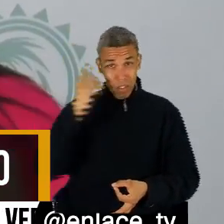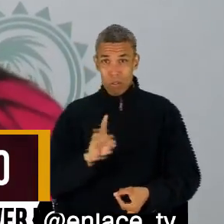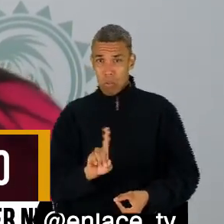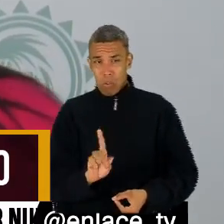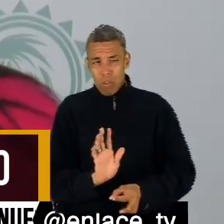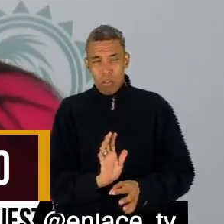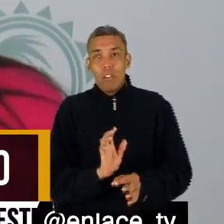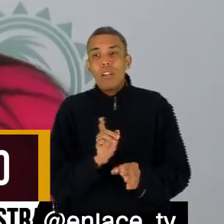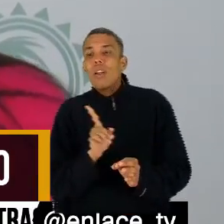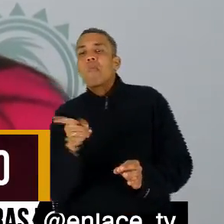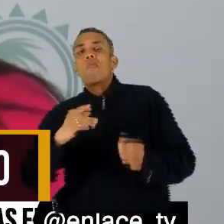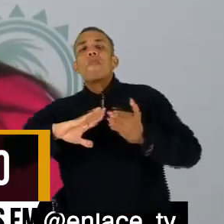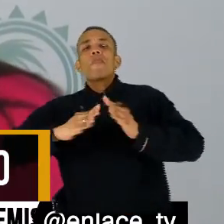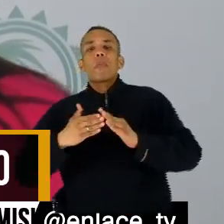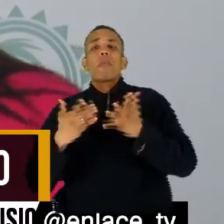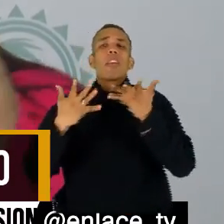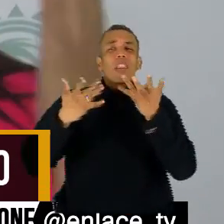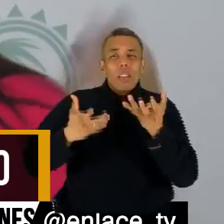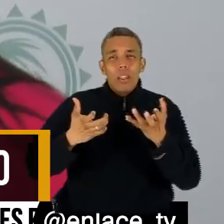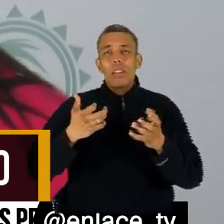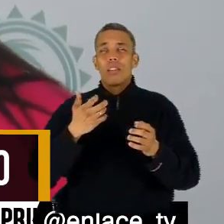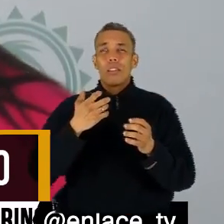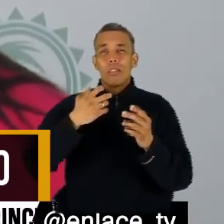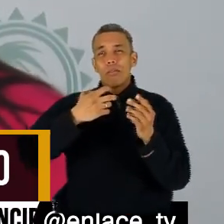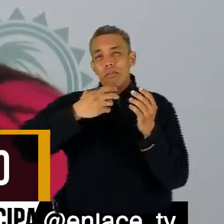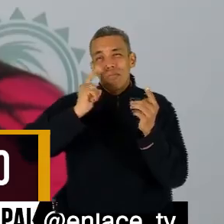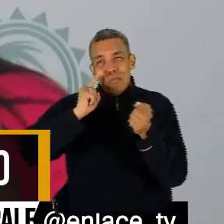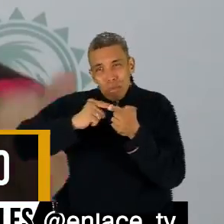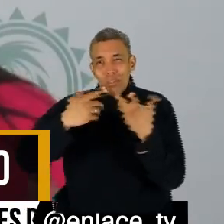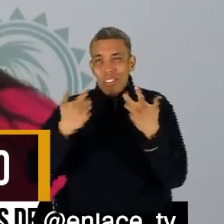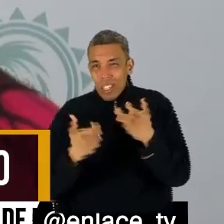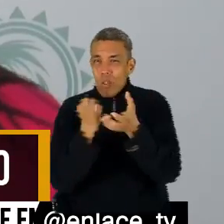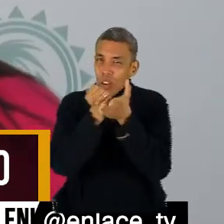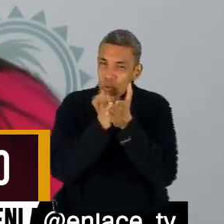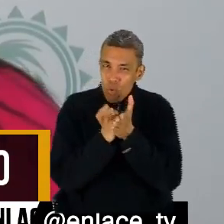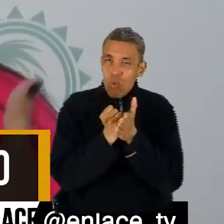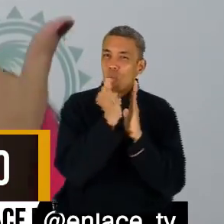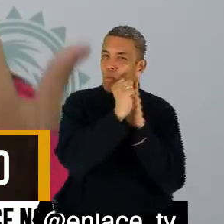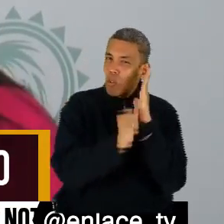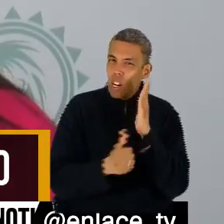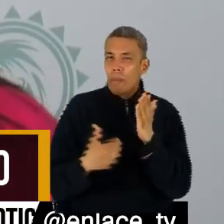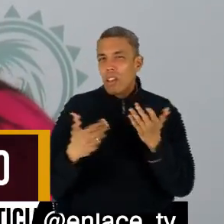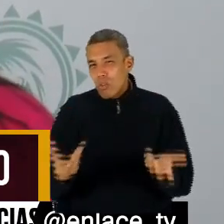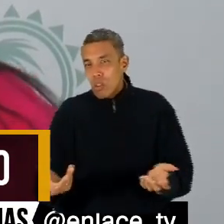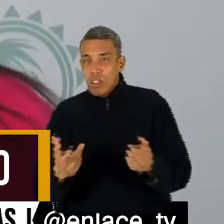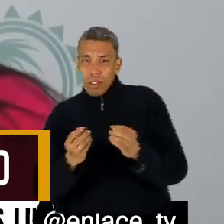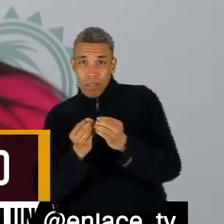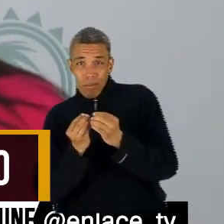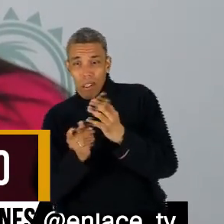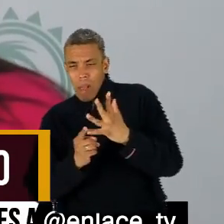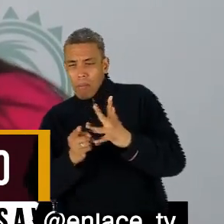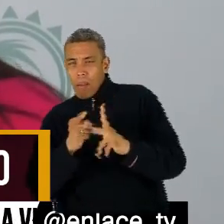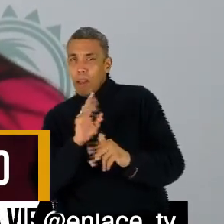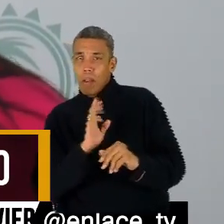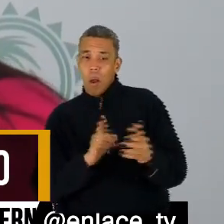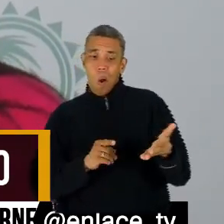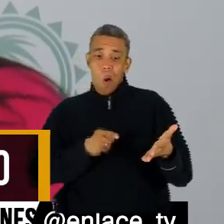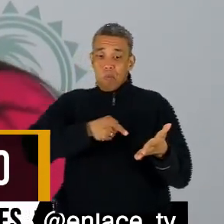comunidad barranqueña, que se construyó, se hizo mesas de trabajo con cada una de las comunidades. Entonces lo que se busca es eso, sí, que